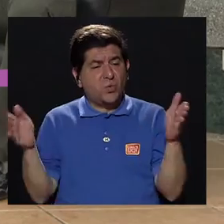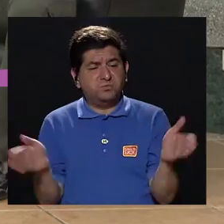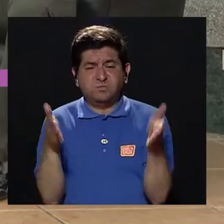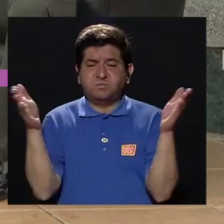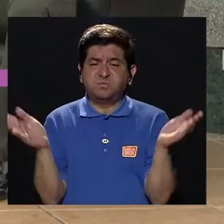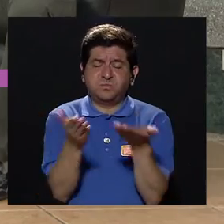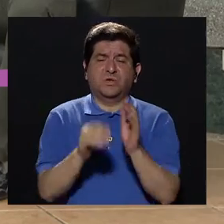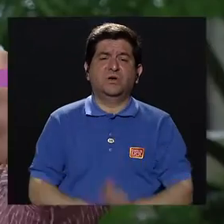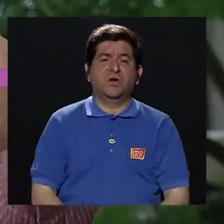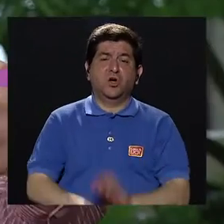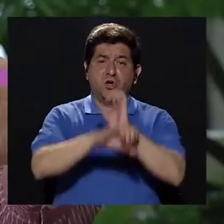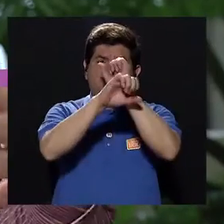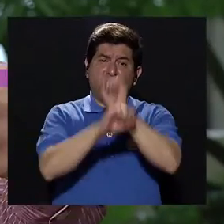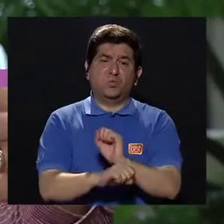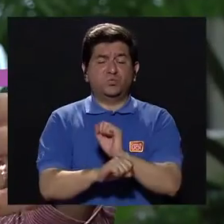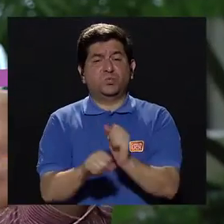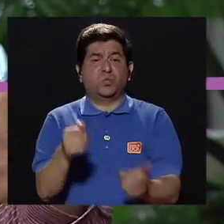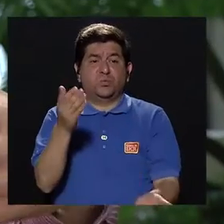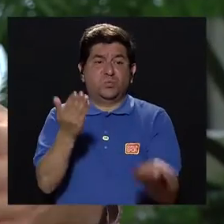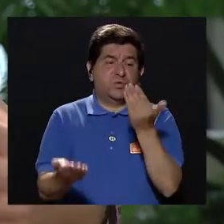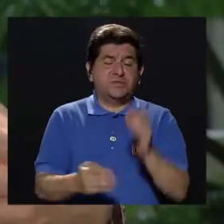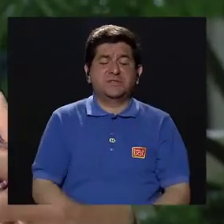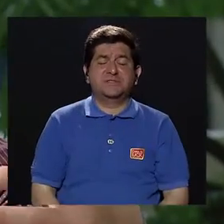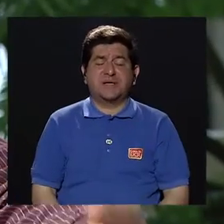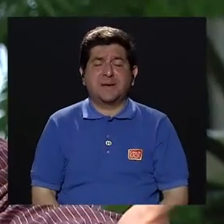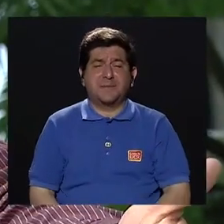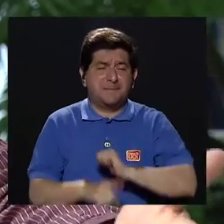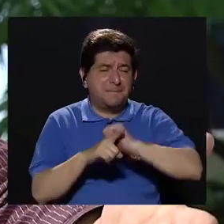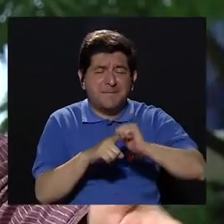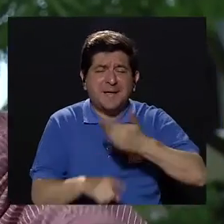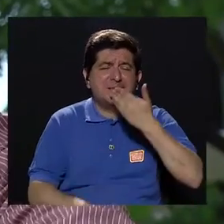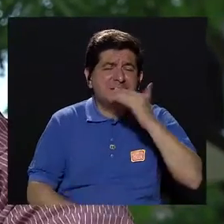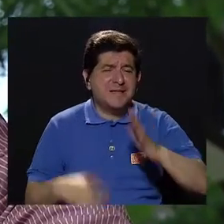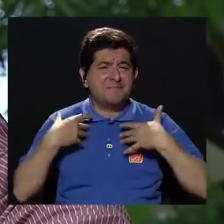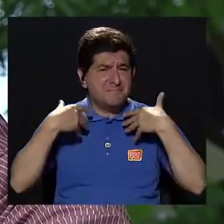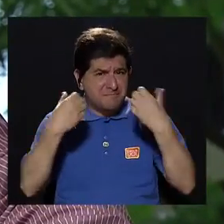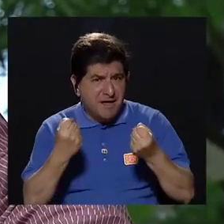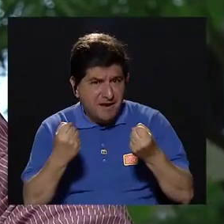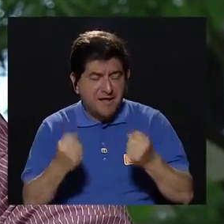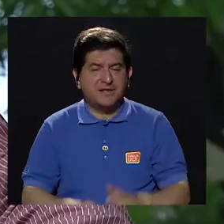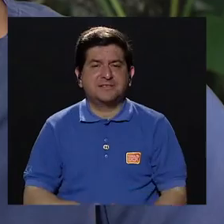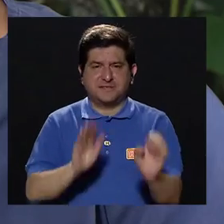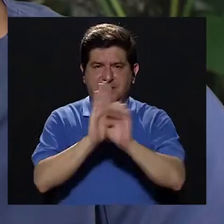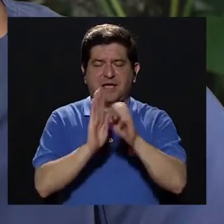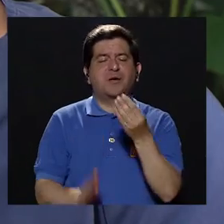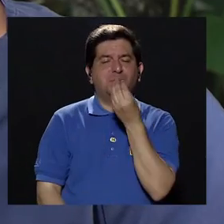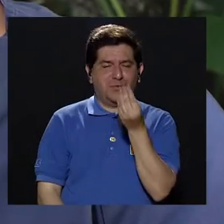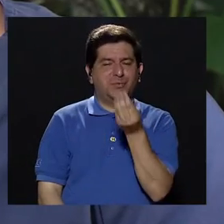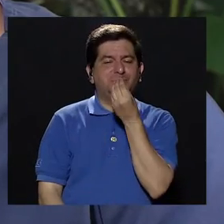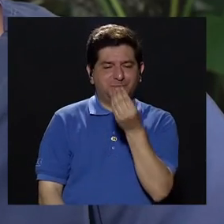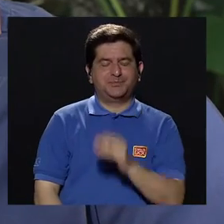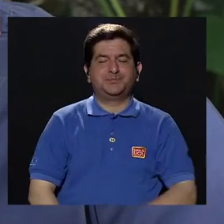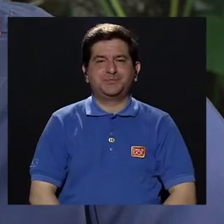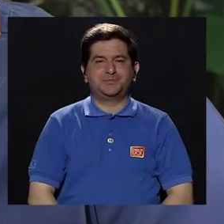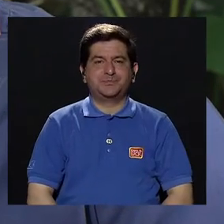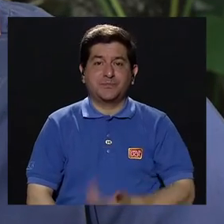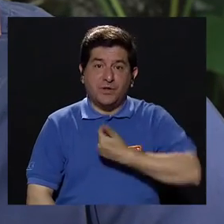estamos incentivando, hábitos de malas prácticas en salud, ¿verdad? Por ejemplo, la